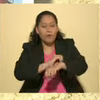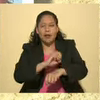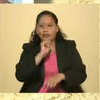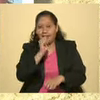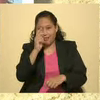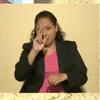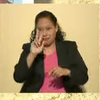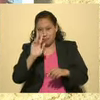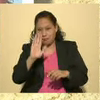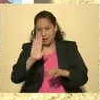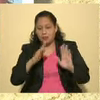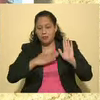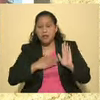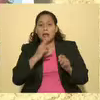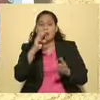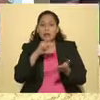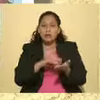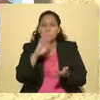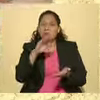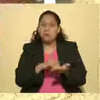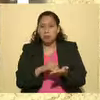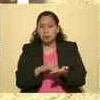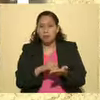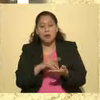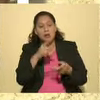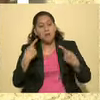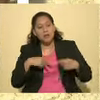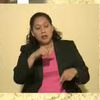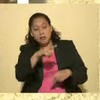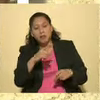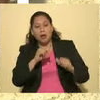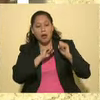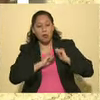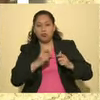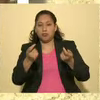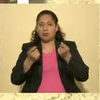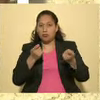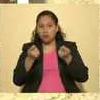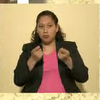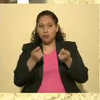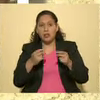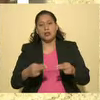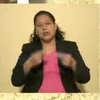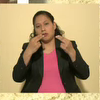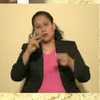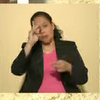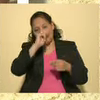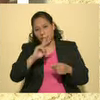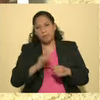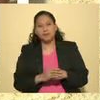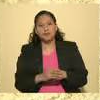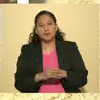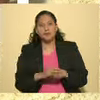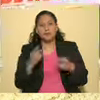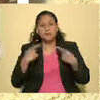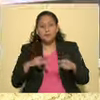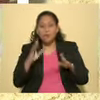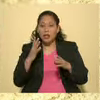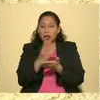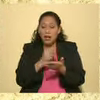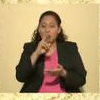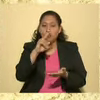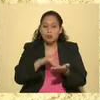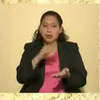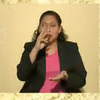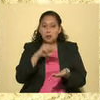sea, porque pagaban sueldos de 3,000-4,000 pesos a una persona que tenía el poder de la vida y la muerte en un negocio. Imagínate, o sea, si alguien va a ganar 2,000 o 3,000 pesos al